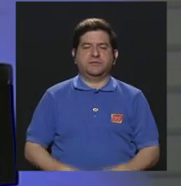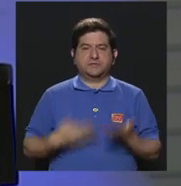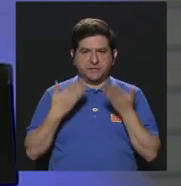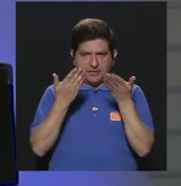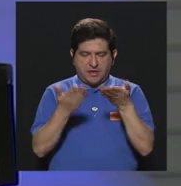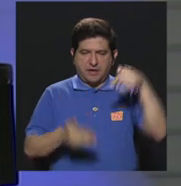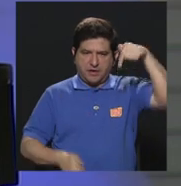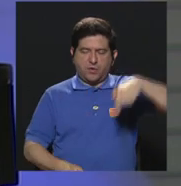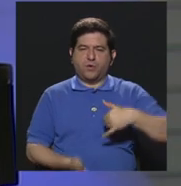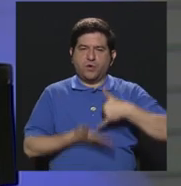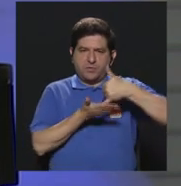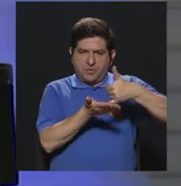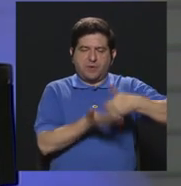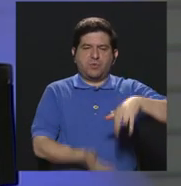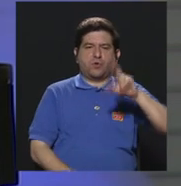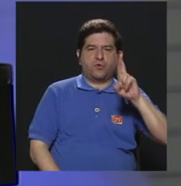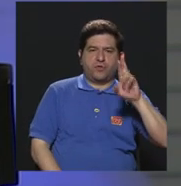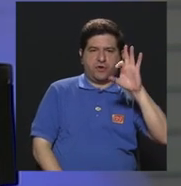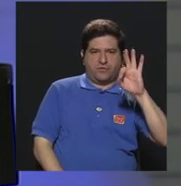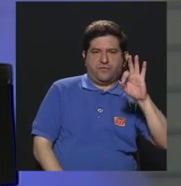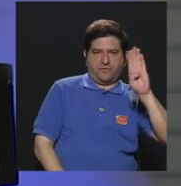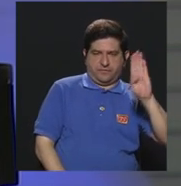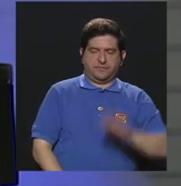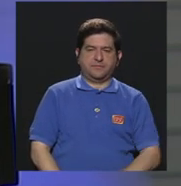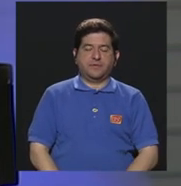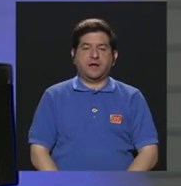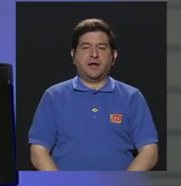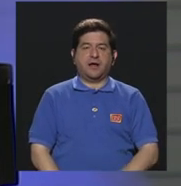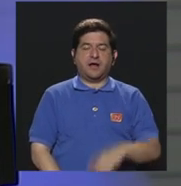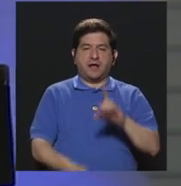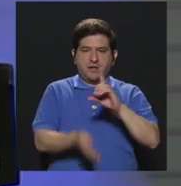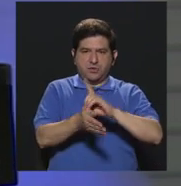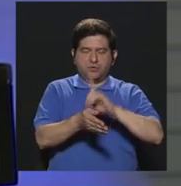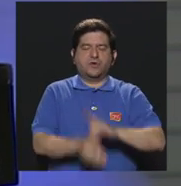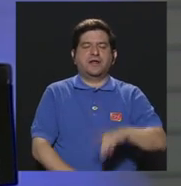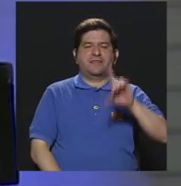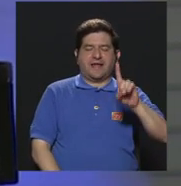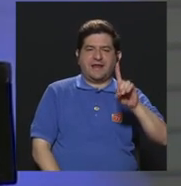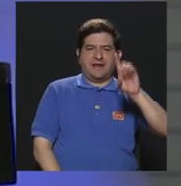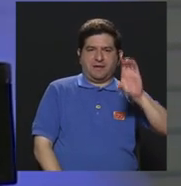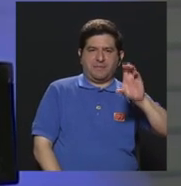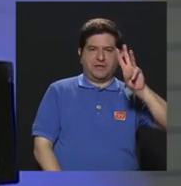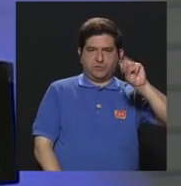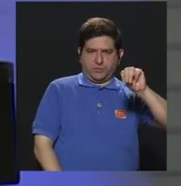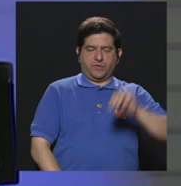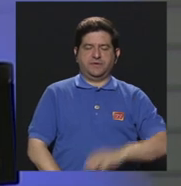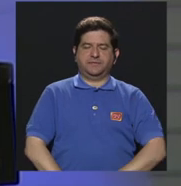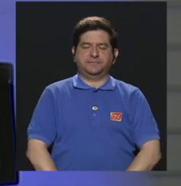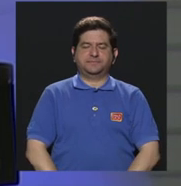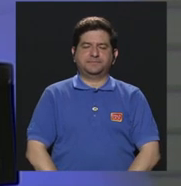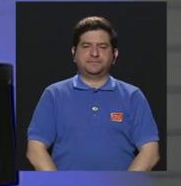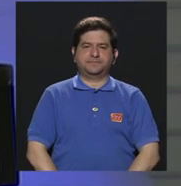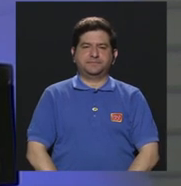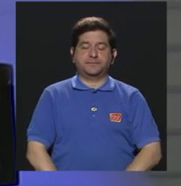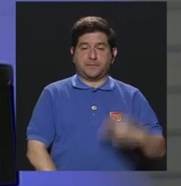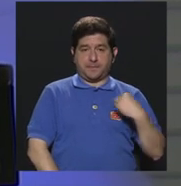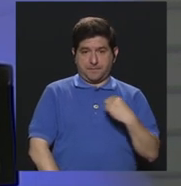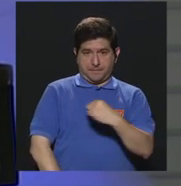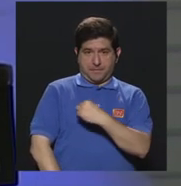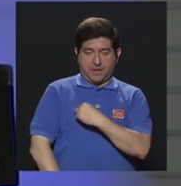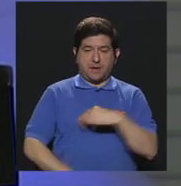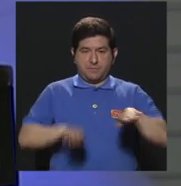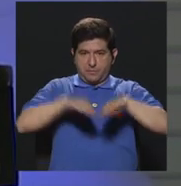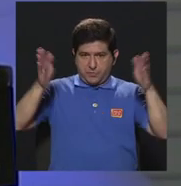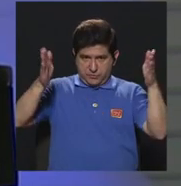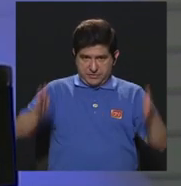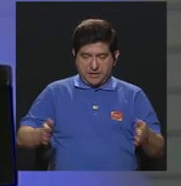entregará hoy el premio Rodrigo Facio Brenes al doctor Daniel Camacho Monge. Integra en la mesa principal esta